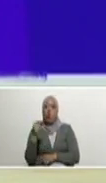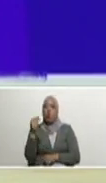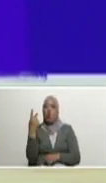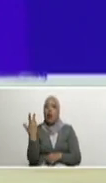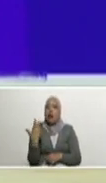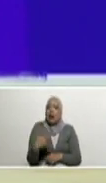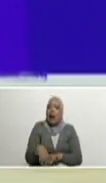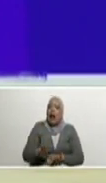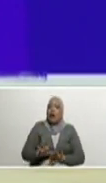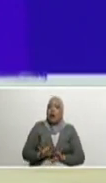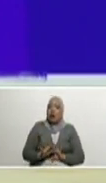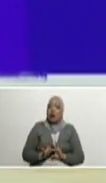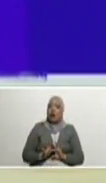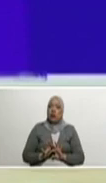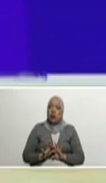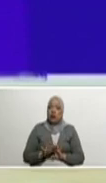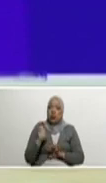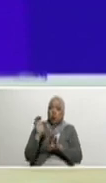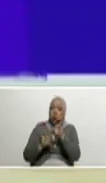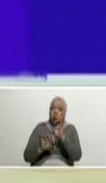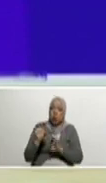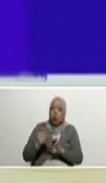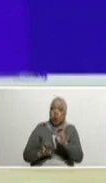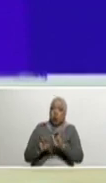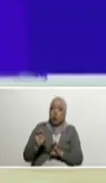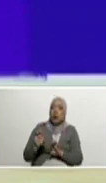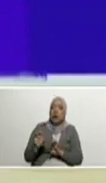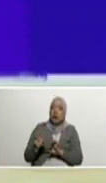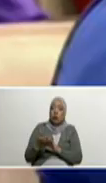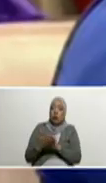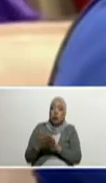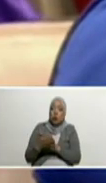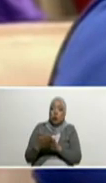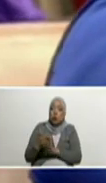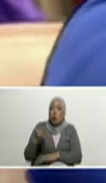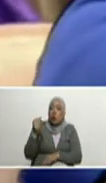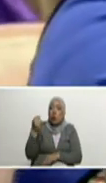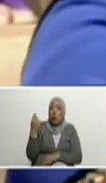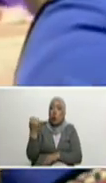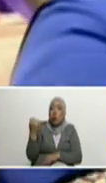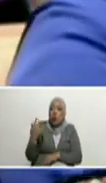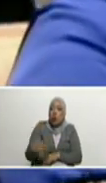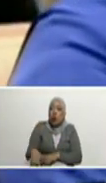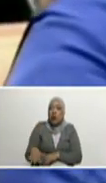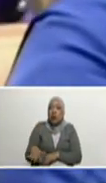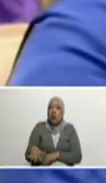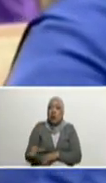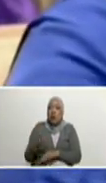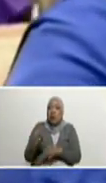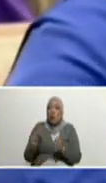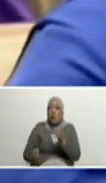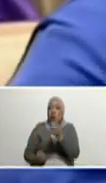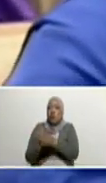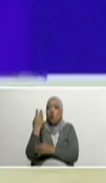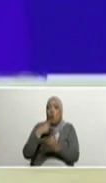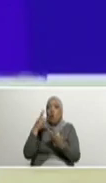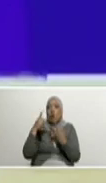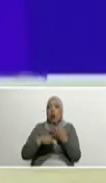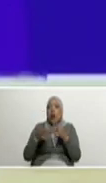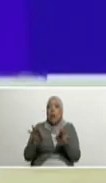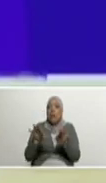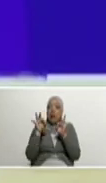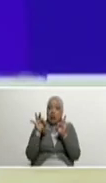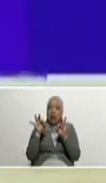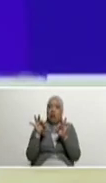es exámenes y tratamientos para resolver eso. Por eso vamos a lanzar un programa